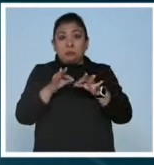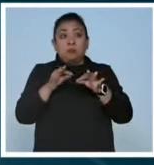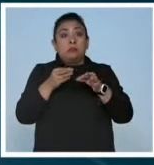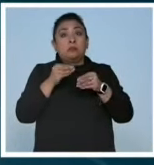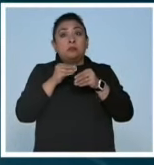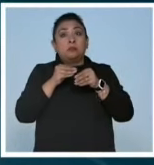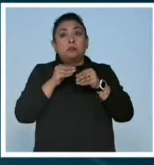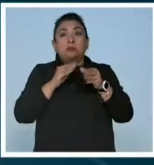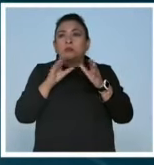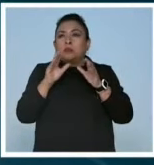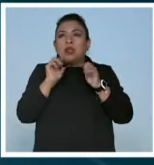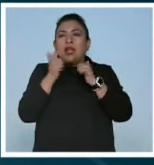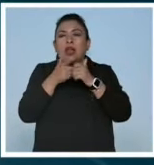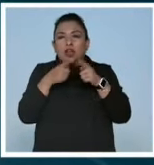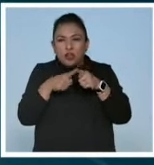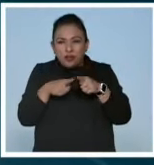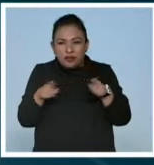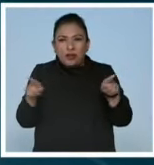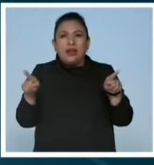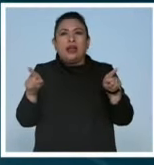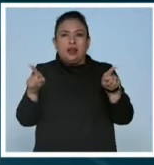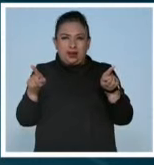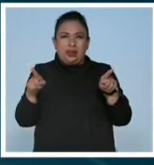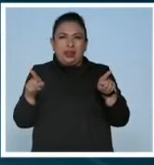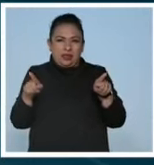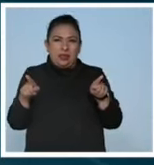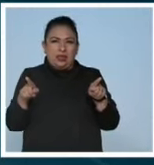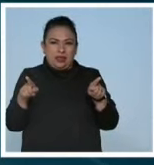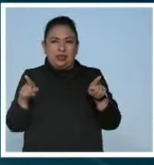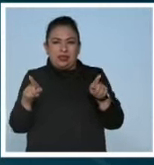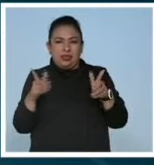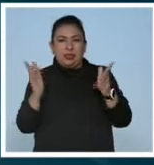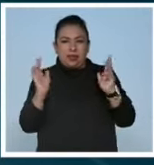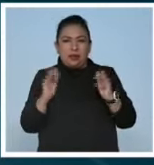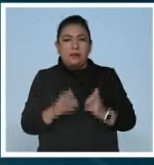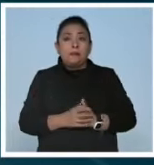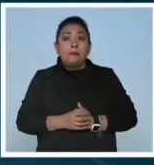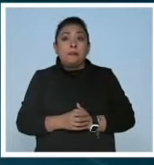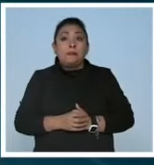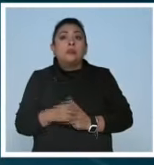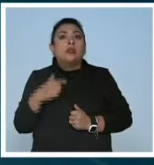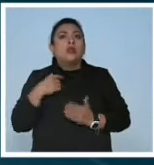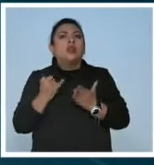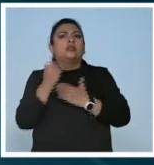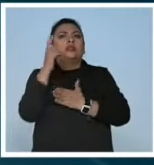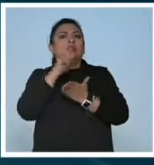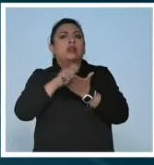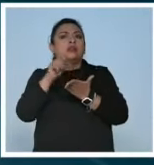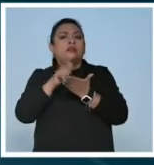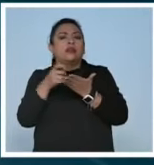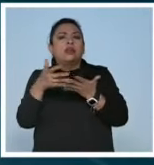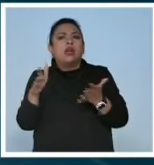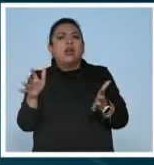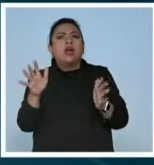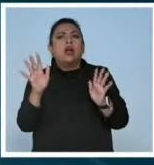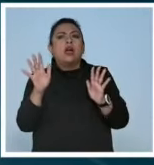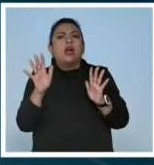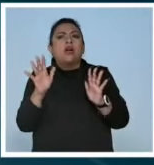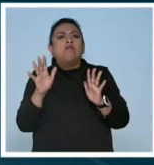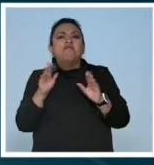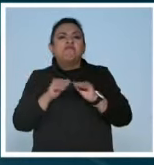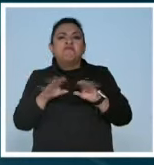comunicar con algo diferente las cosas que me estaban obsesionando, decidí escribirlas. Como no me las